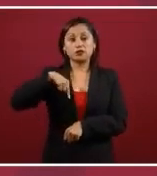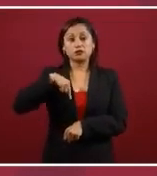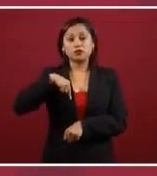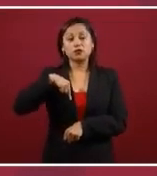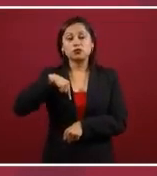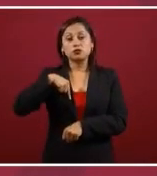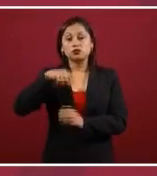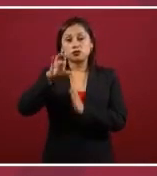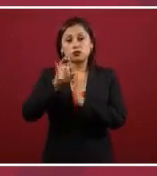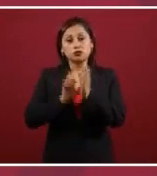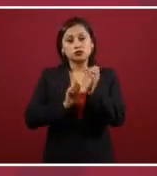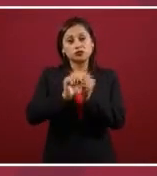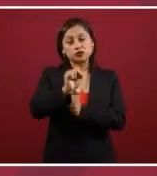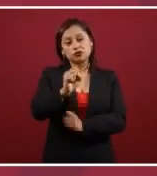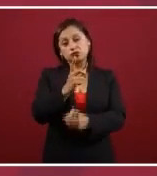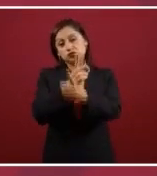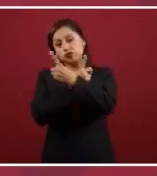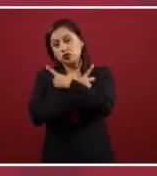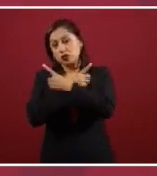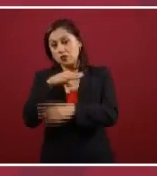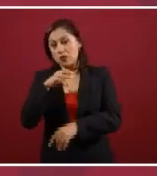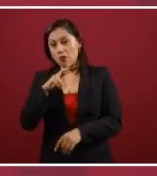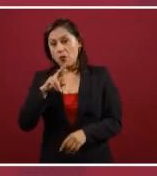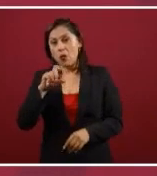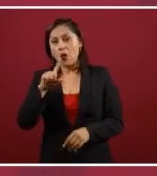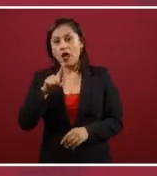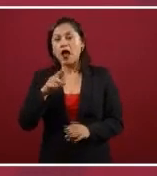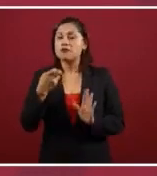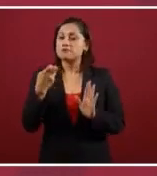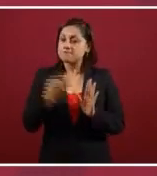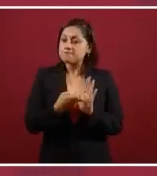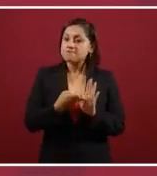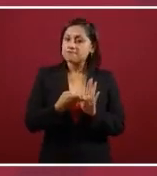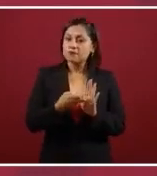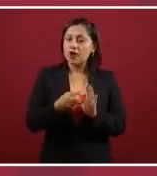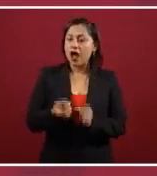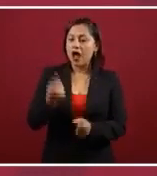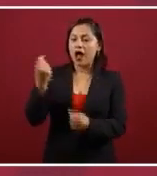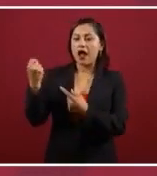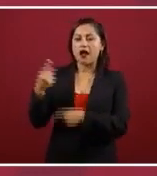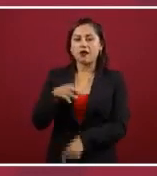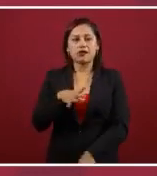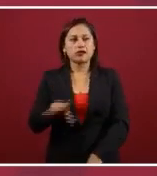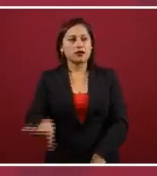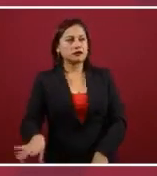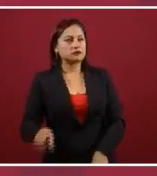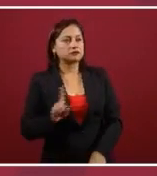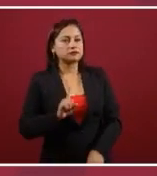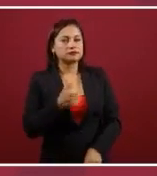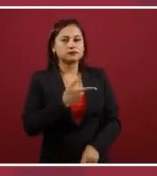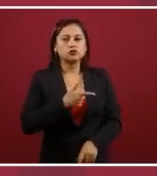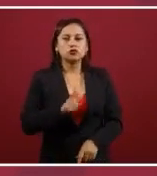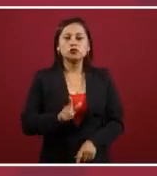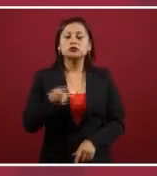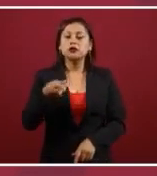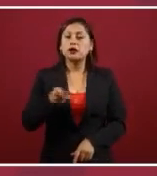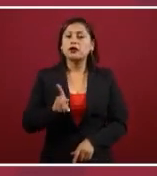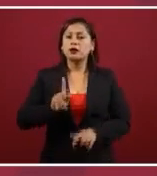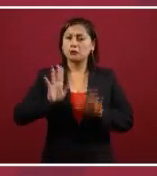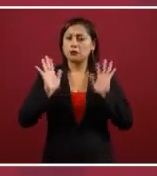moral. No les gusta a algunos, pero eso lo